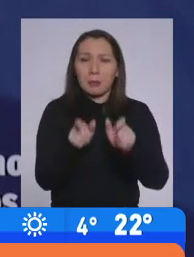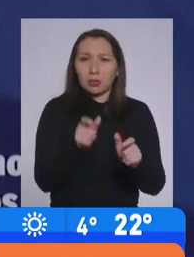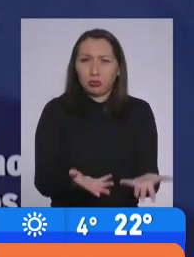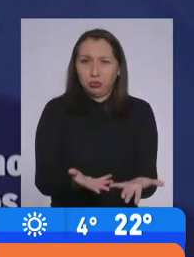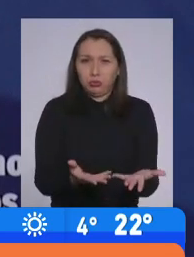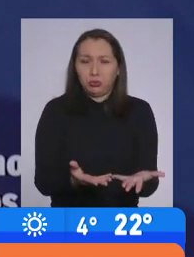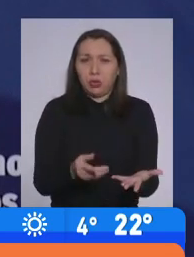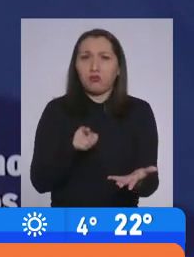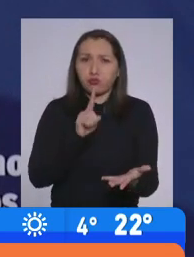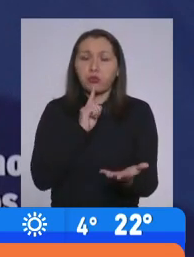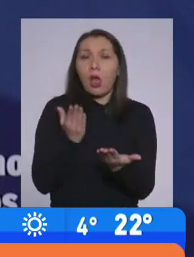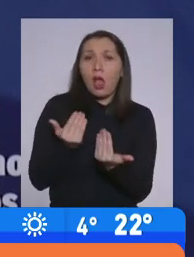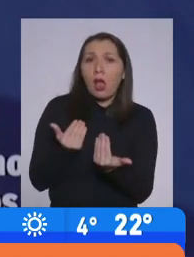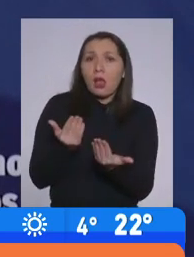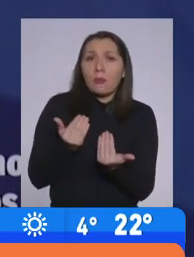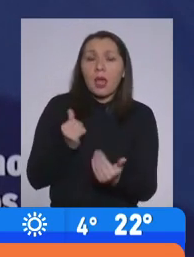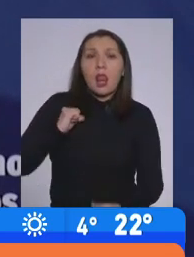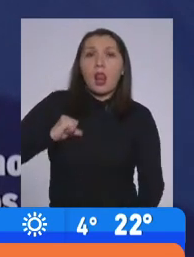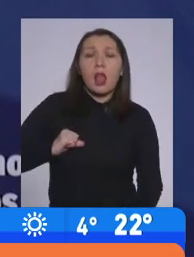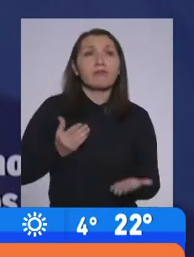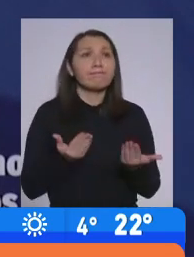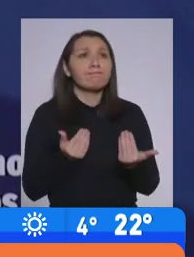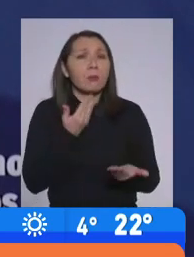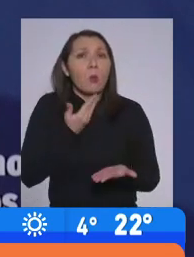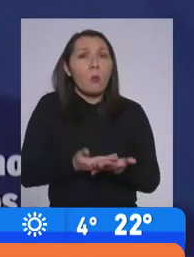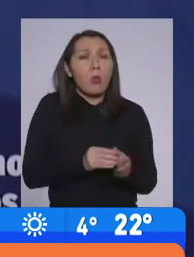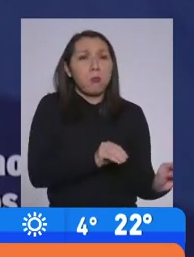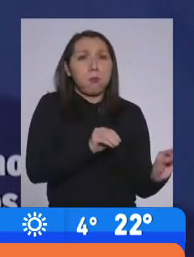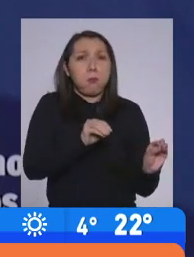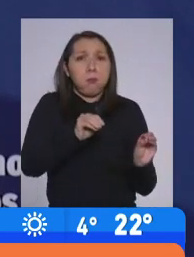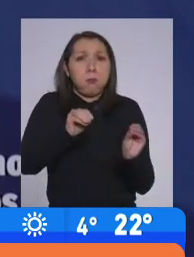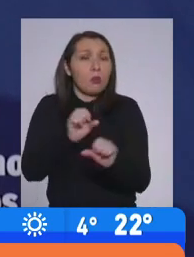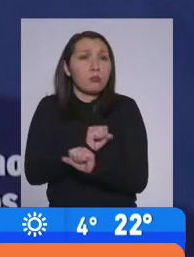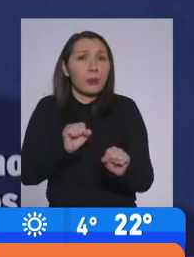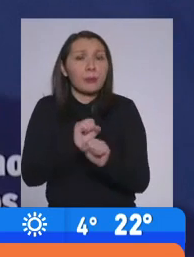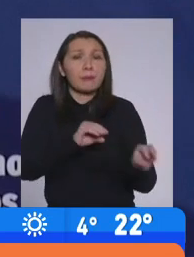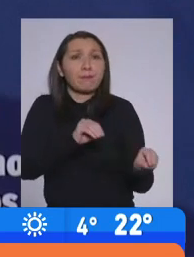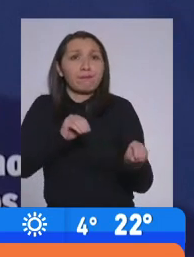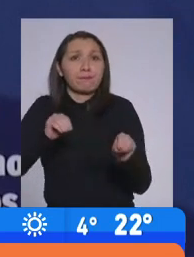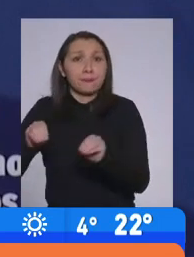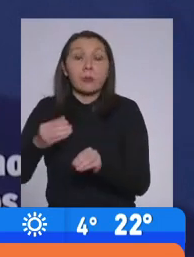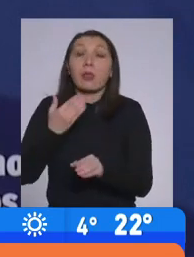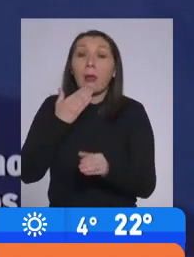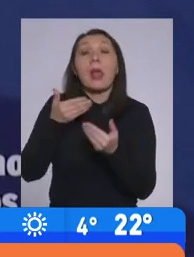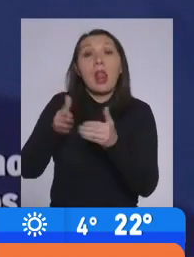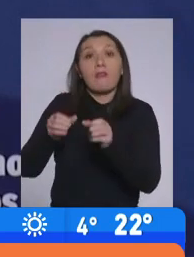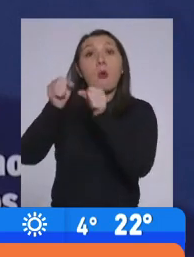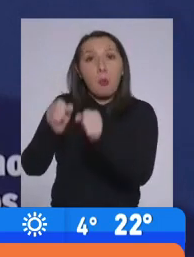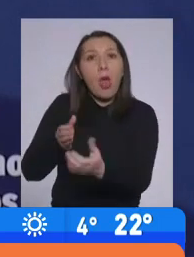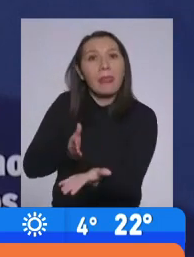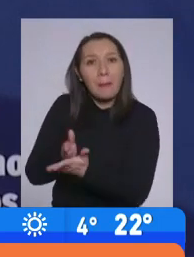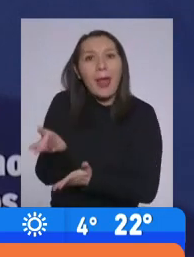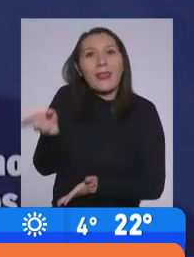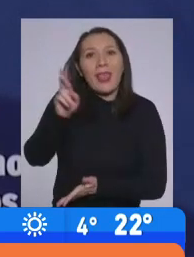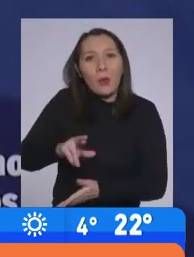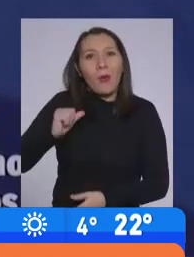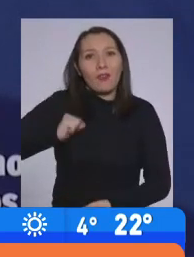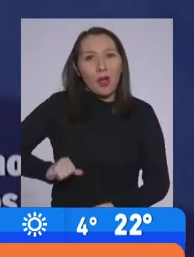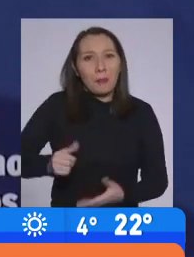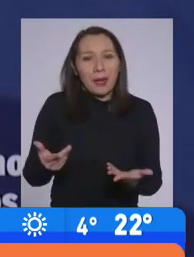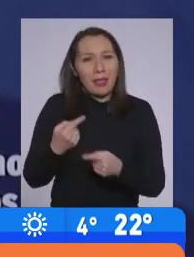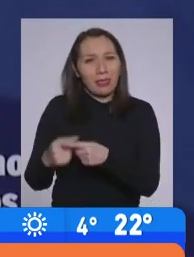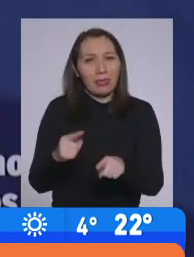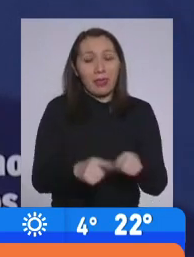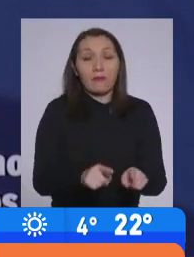personas que están esperando una cirugía electiva y que no lo han podido llevar a cabo porque también se liberó eso en